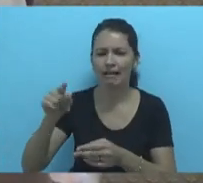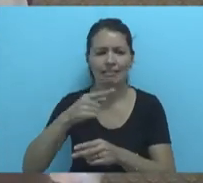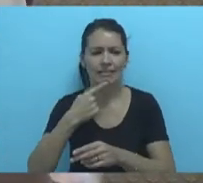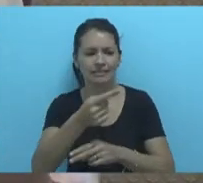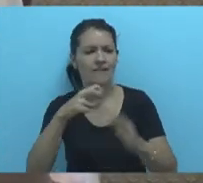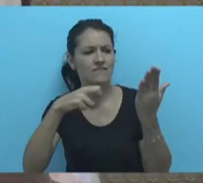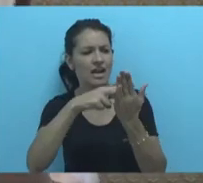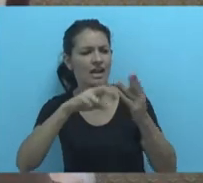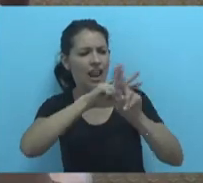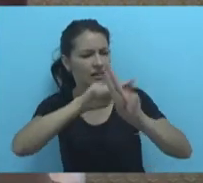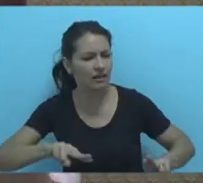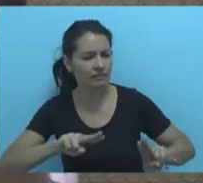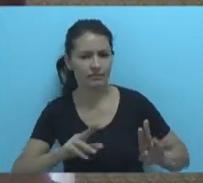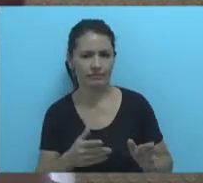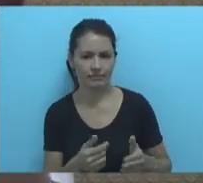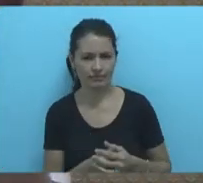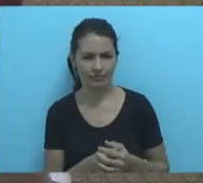a un fiscal que se juega la vida.